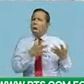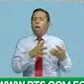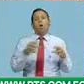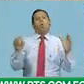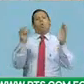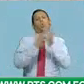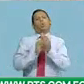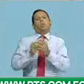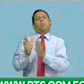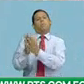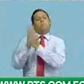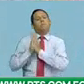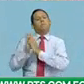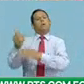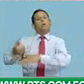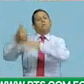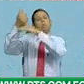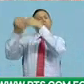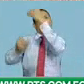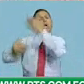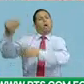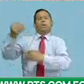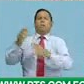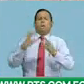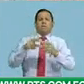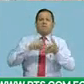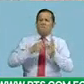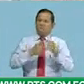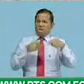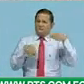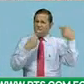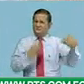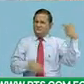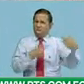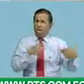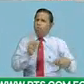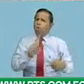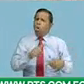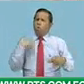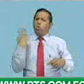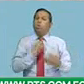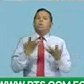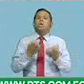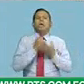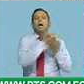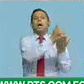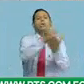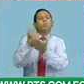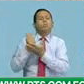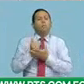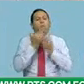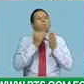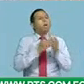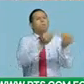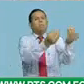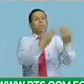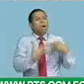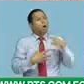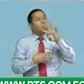una polémica, esto se trata de salvar a la ciudad. Si nos entregan 400 nombres, ¿cómo los busco